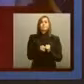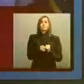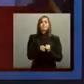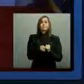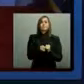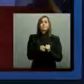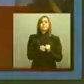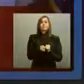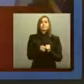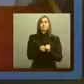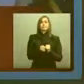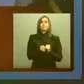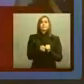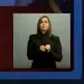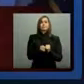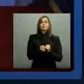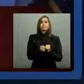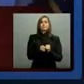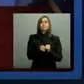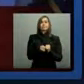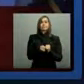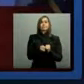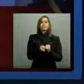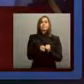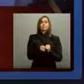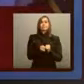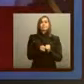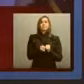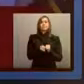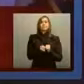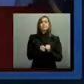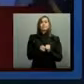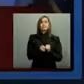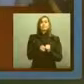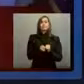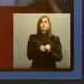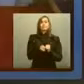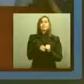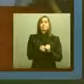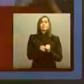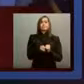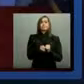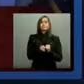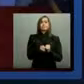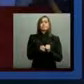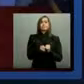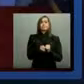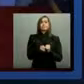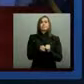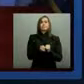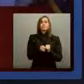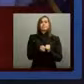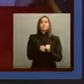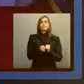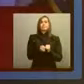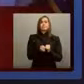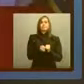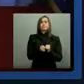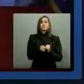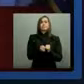con los combustibles la misma magia que tenía el pele de que criticaron